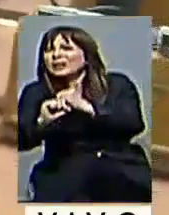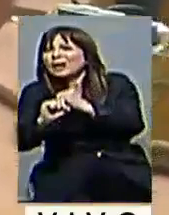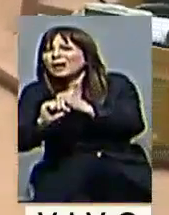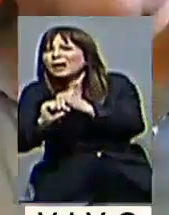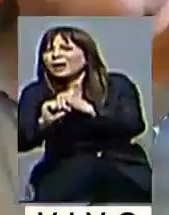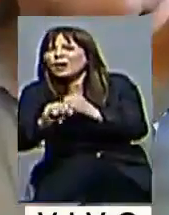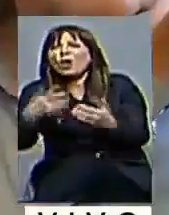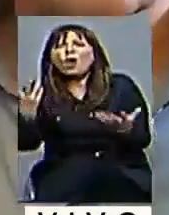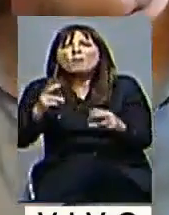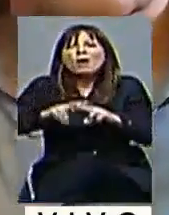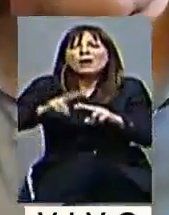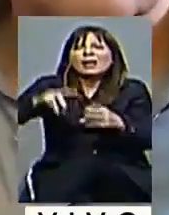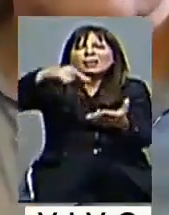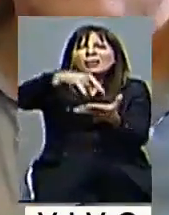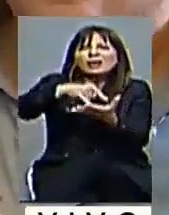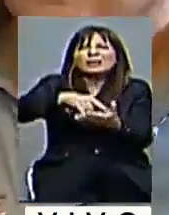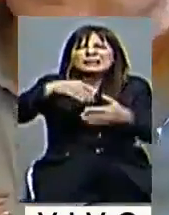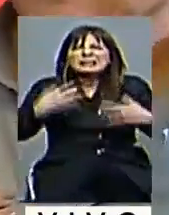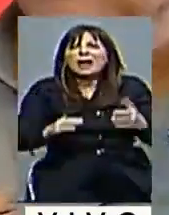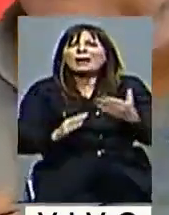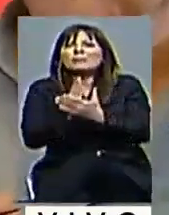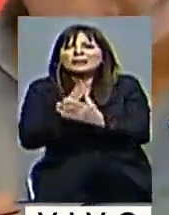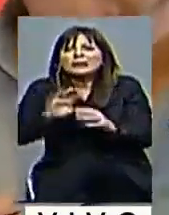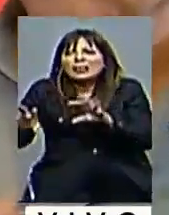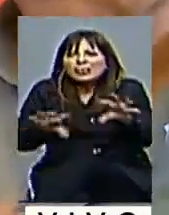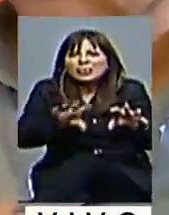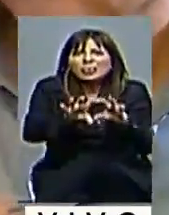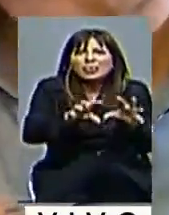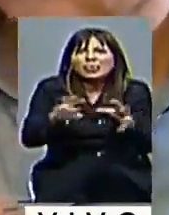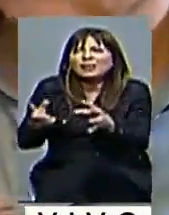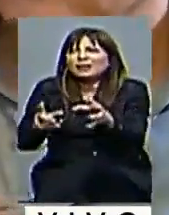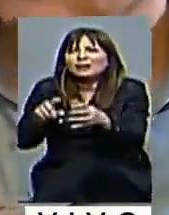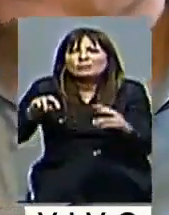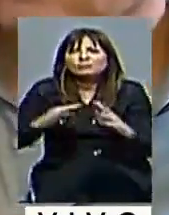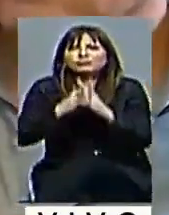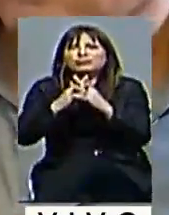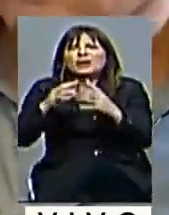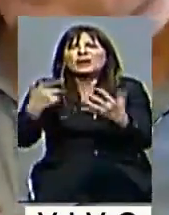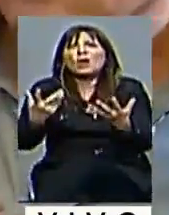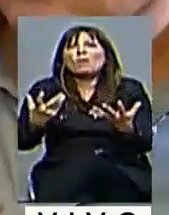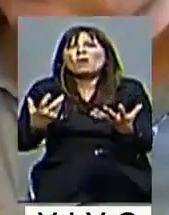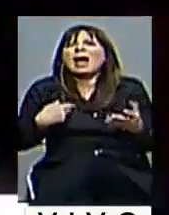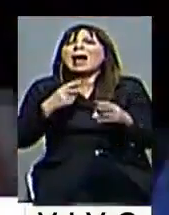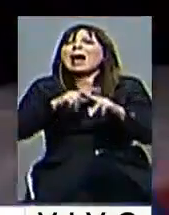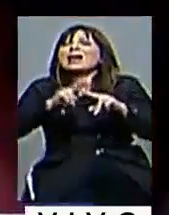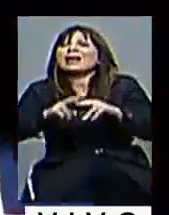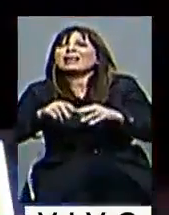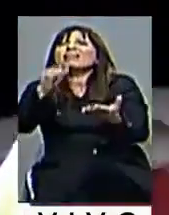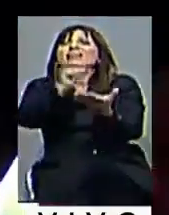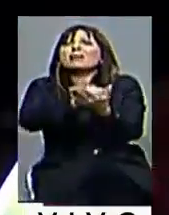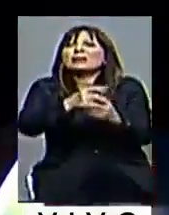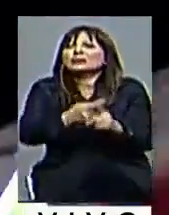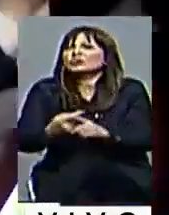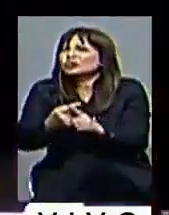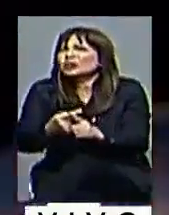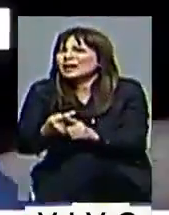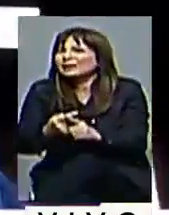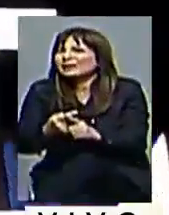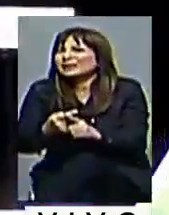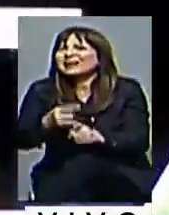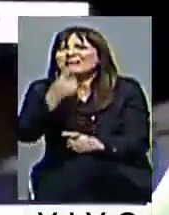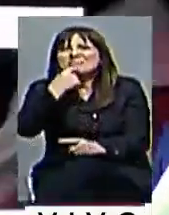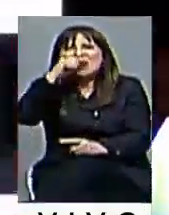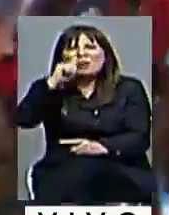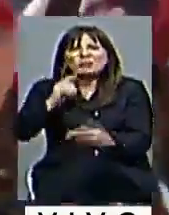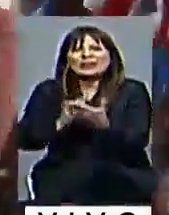piezas? ¿Será el Frente Amplio la nueva fuerza que despertará la rearticulación de las demandas sociales? Con estas preguntas iniciamos una